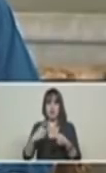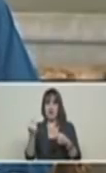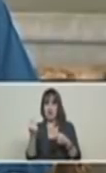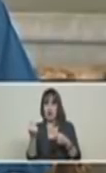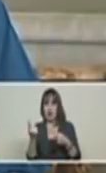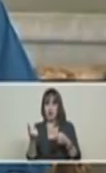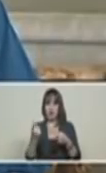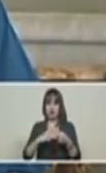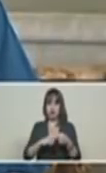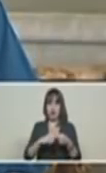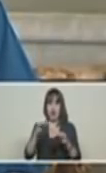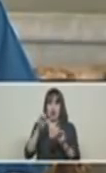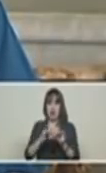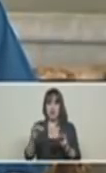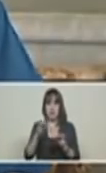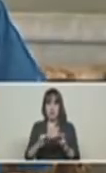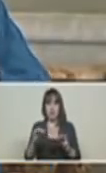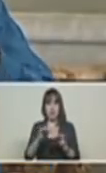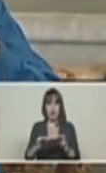Bolívar soberano al Petro.